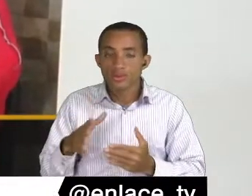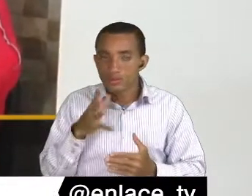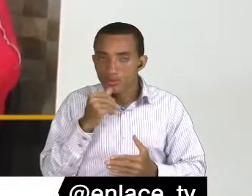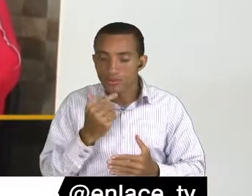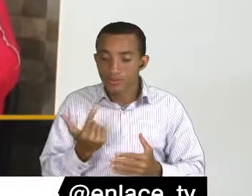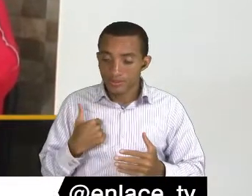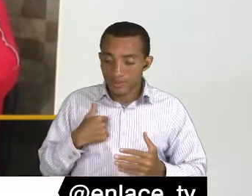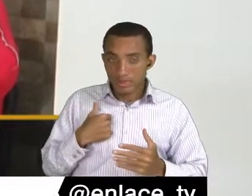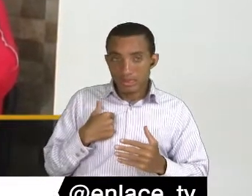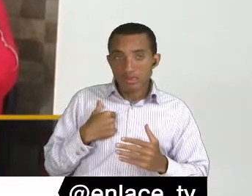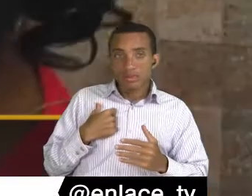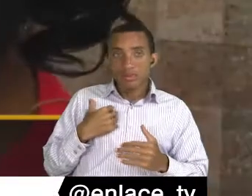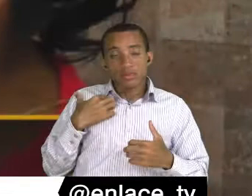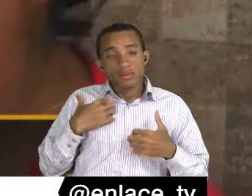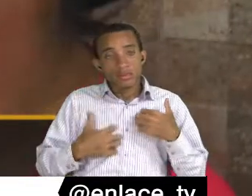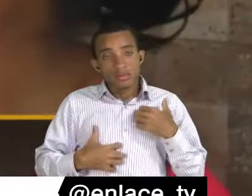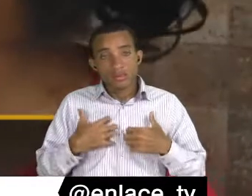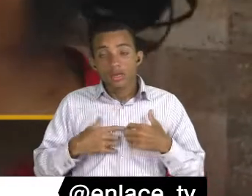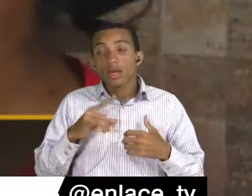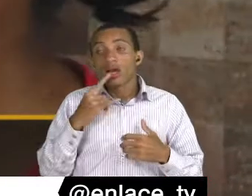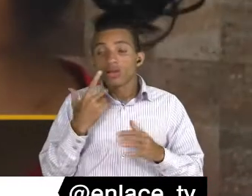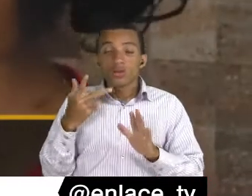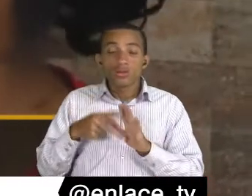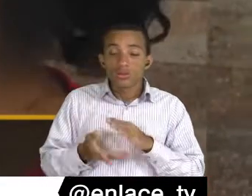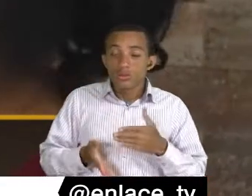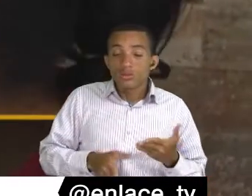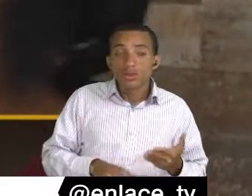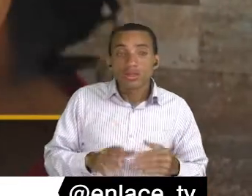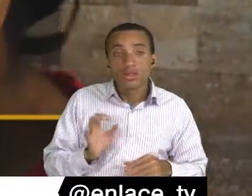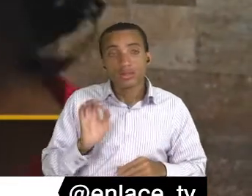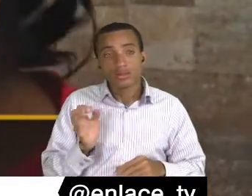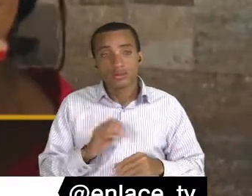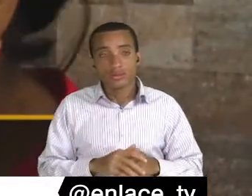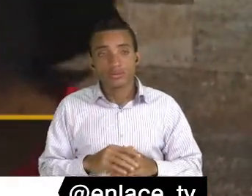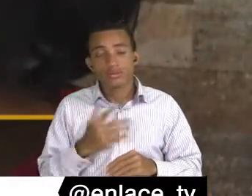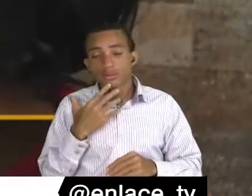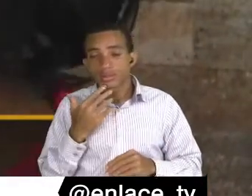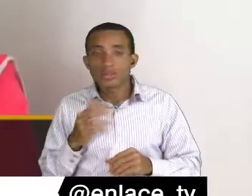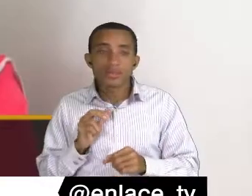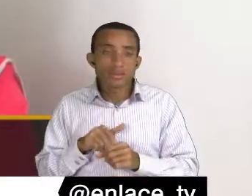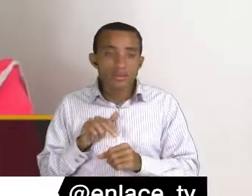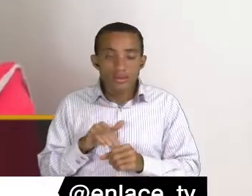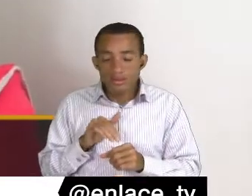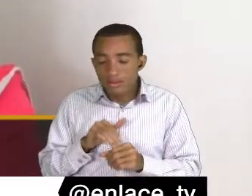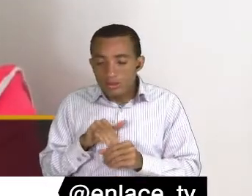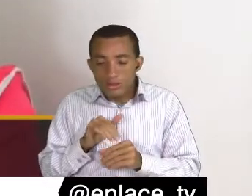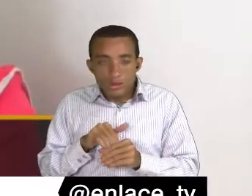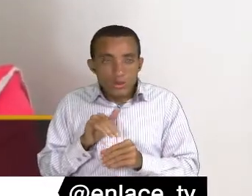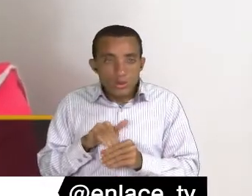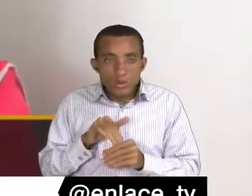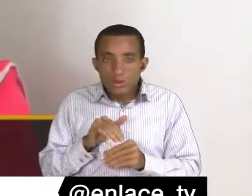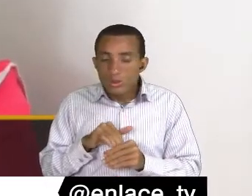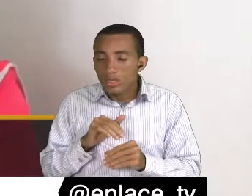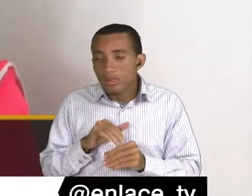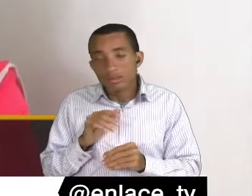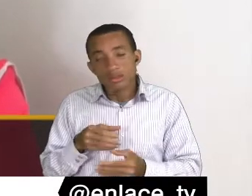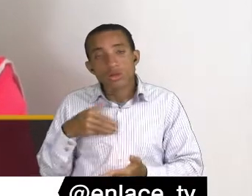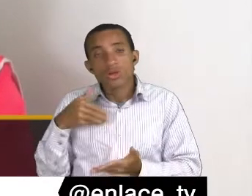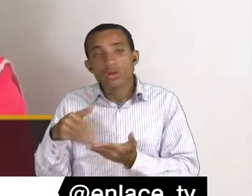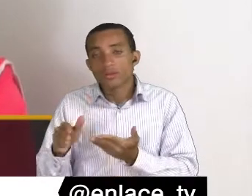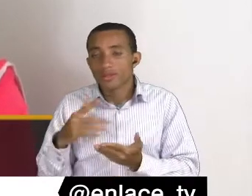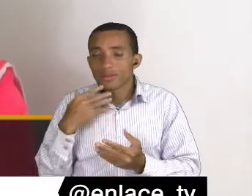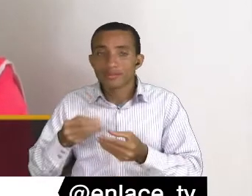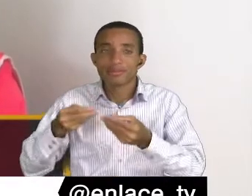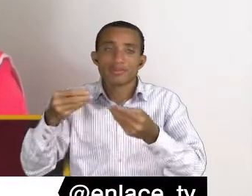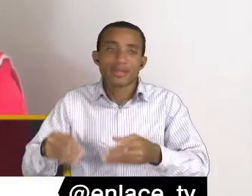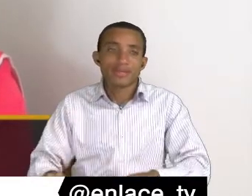vida y piden a las autoridades ayuda para recuperar la inversión de todos los ahorros de los últimos años. Yo estoy denunciando, sí estoy denunciando, pero hago